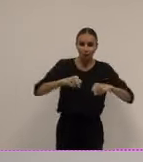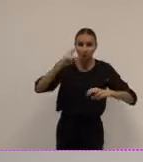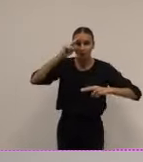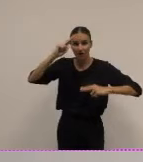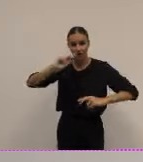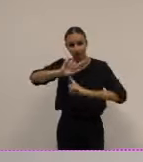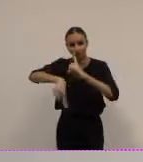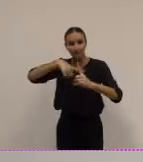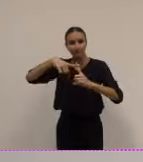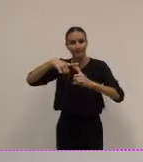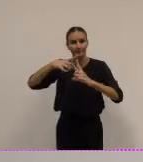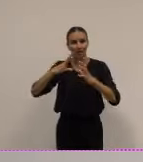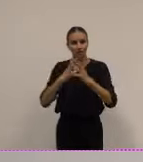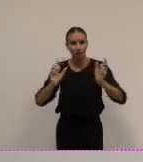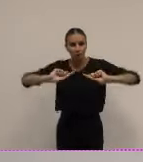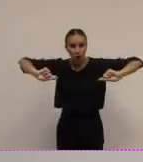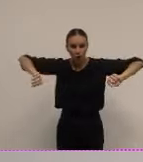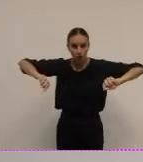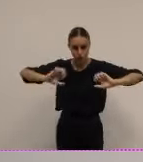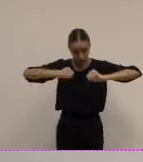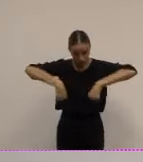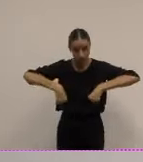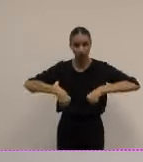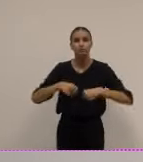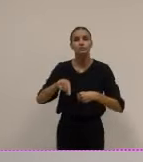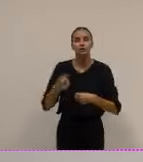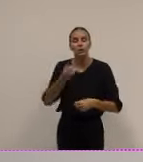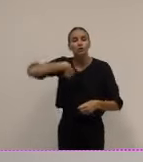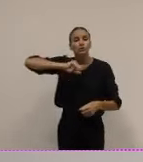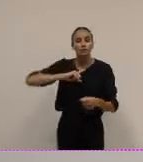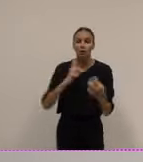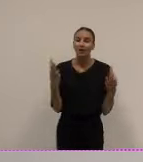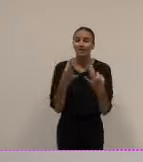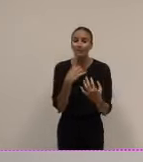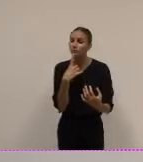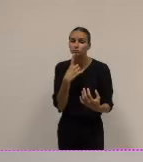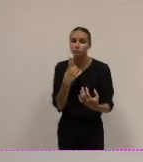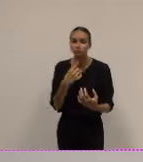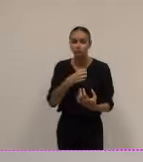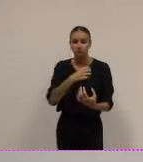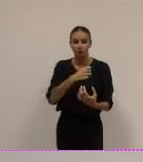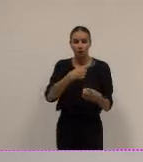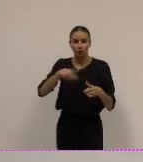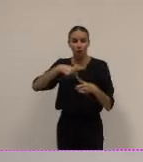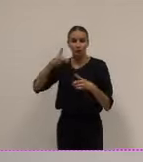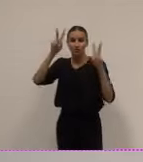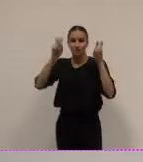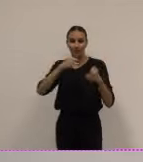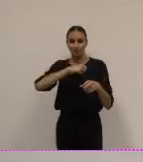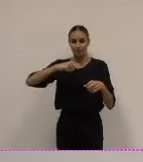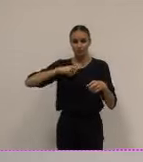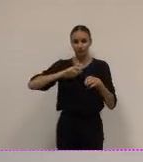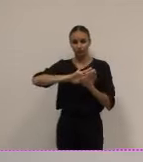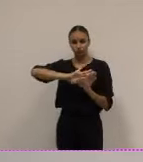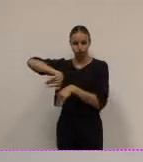consenso. Y debemos desterrar de la brega política las cuestiones personales y la constante alusión a nuestra